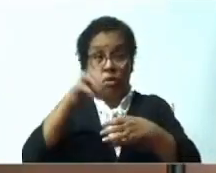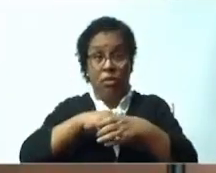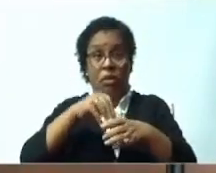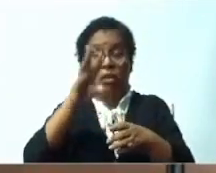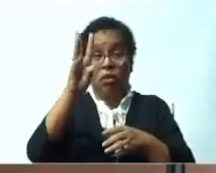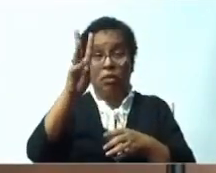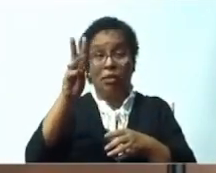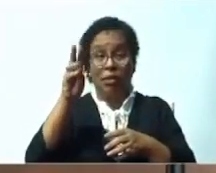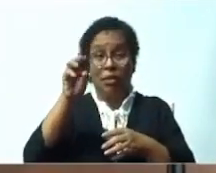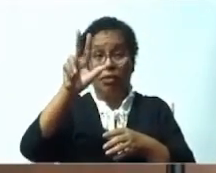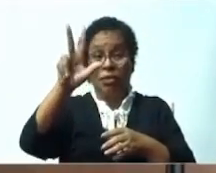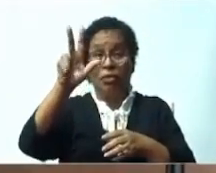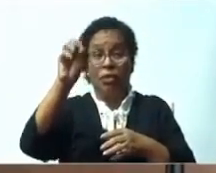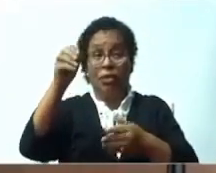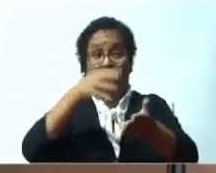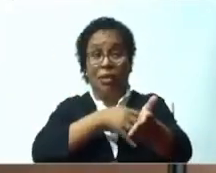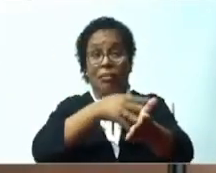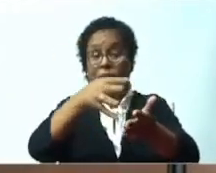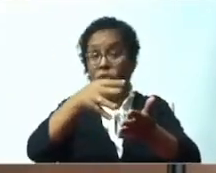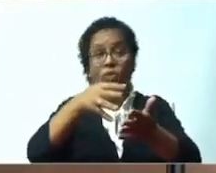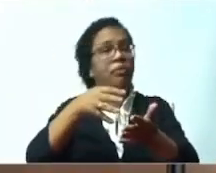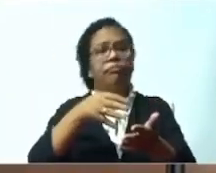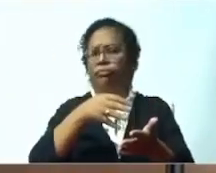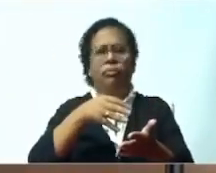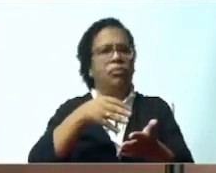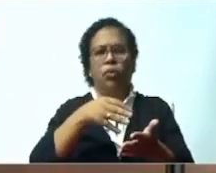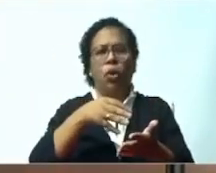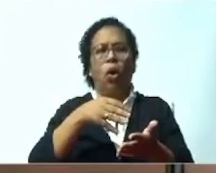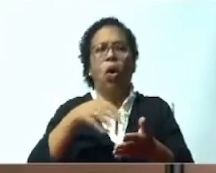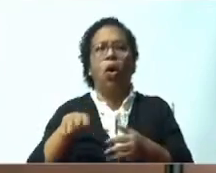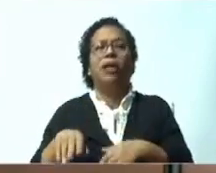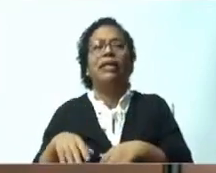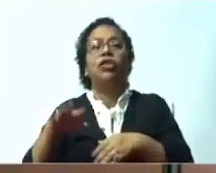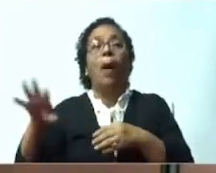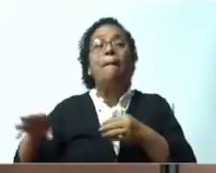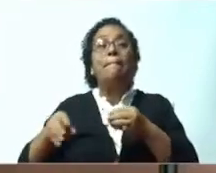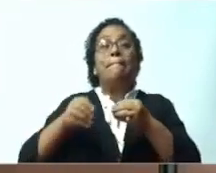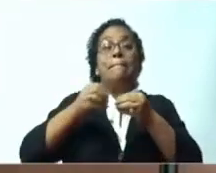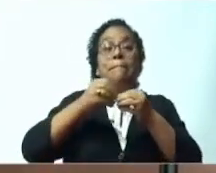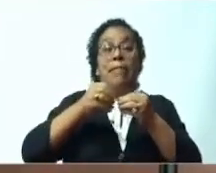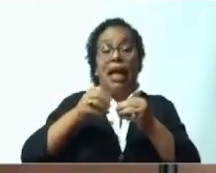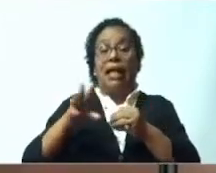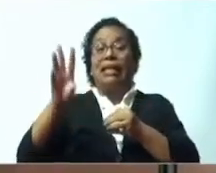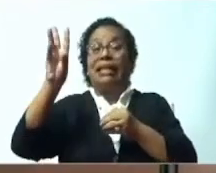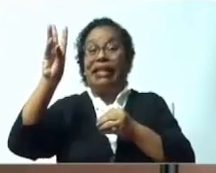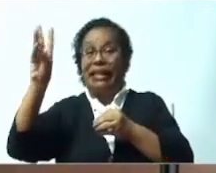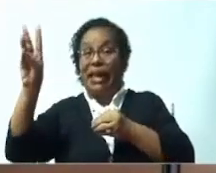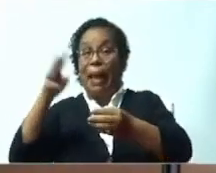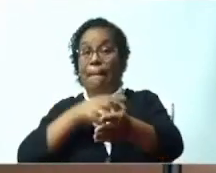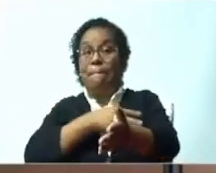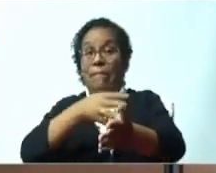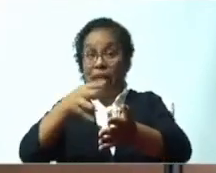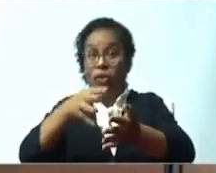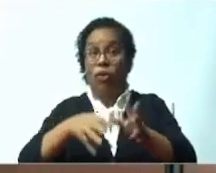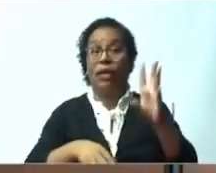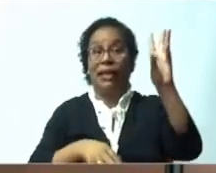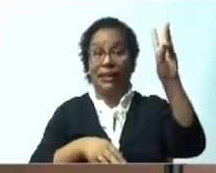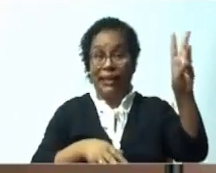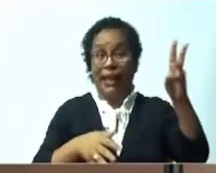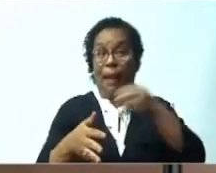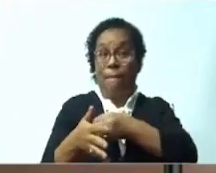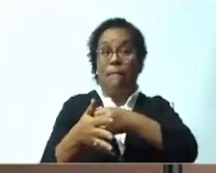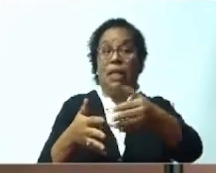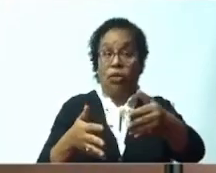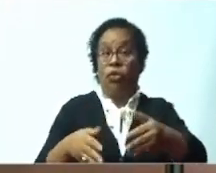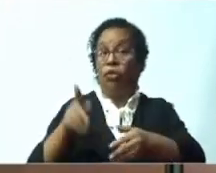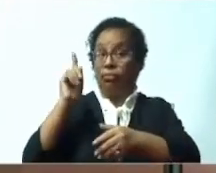6 millones de dólares por cada torre adicional que lo van a invertir. Fíjense que hay muchas más bondades en este